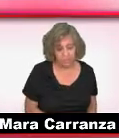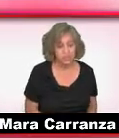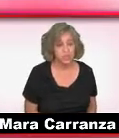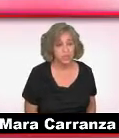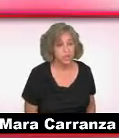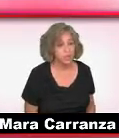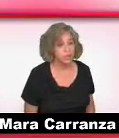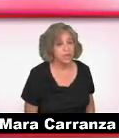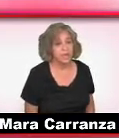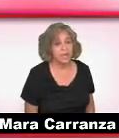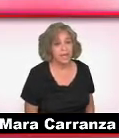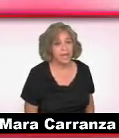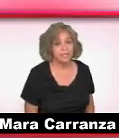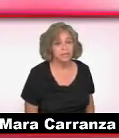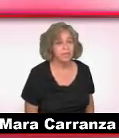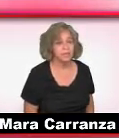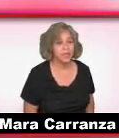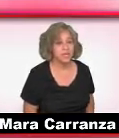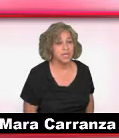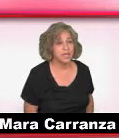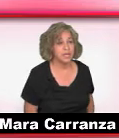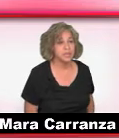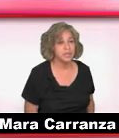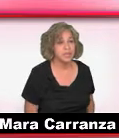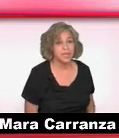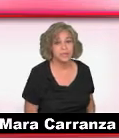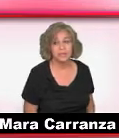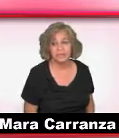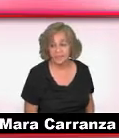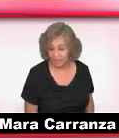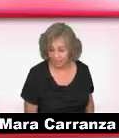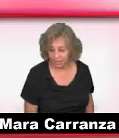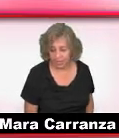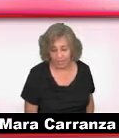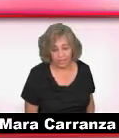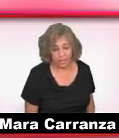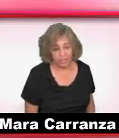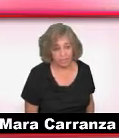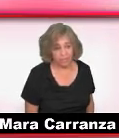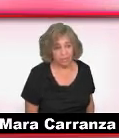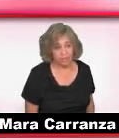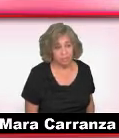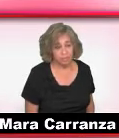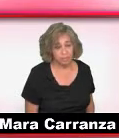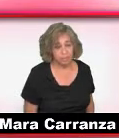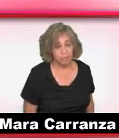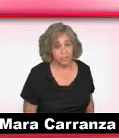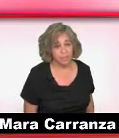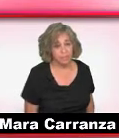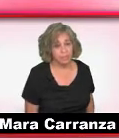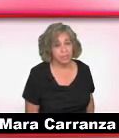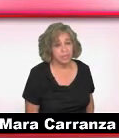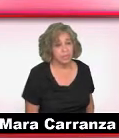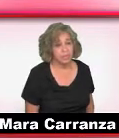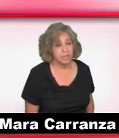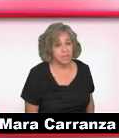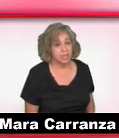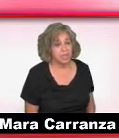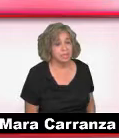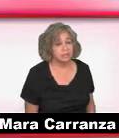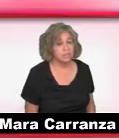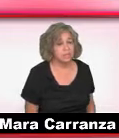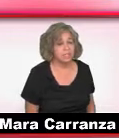as usual. No, it has to be put an end to an end. So the fortuna de conocer a muchos